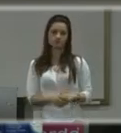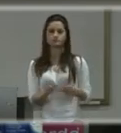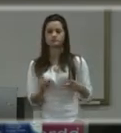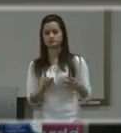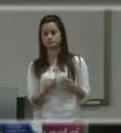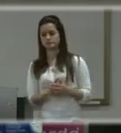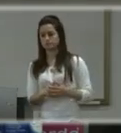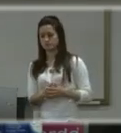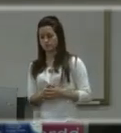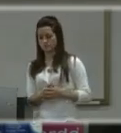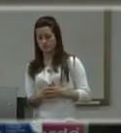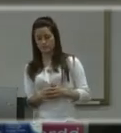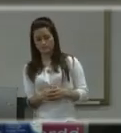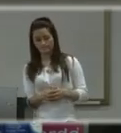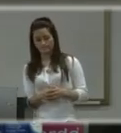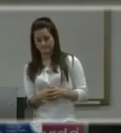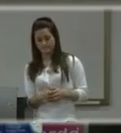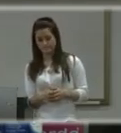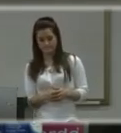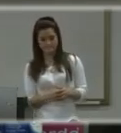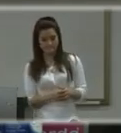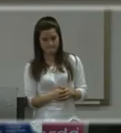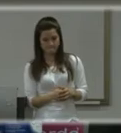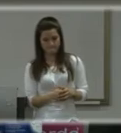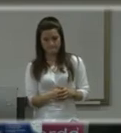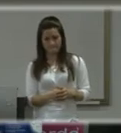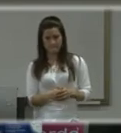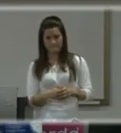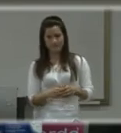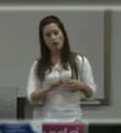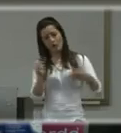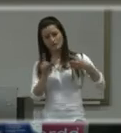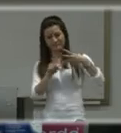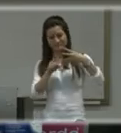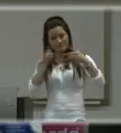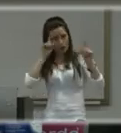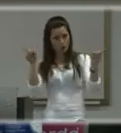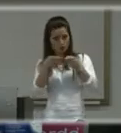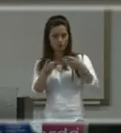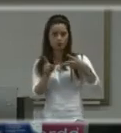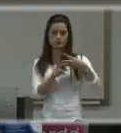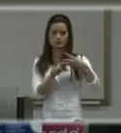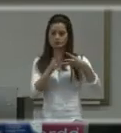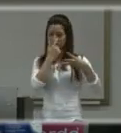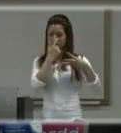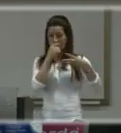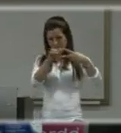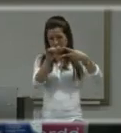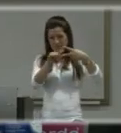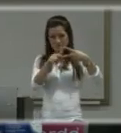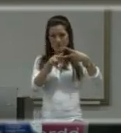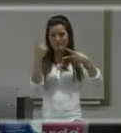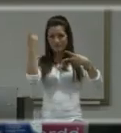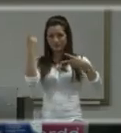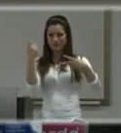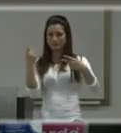Y ese es otro de los... de las conclusiones, y es que hay un análisis muy poco